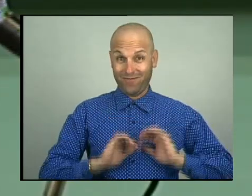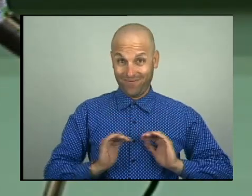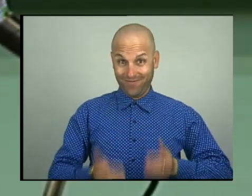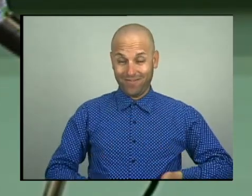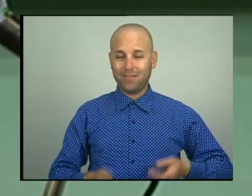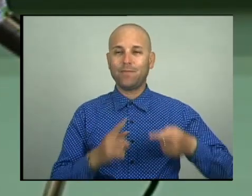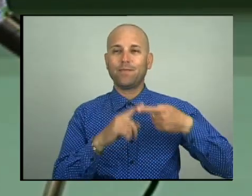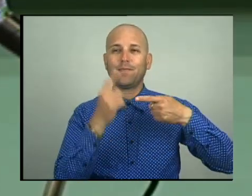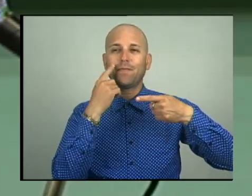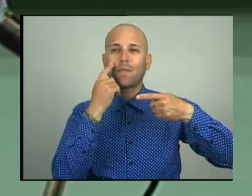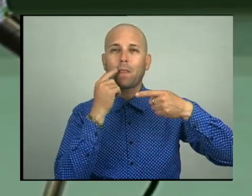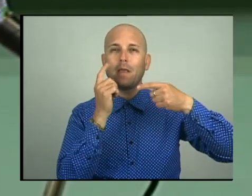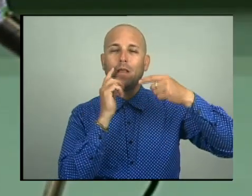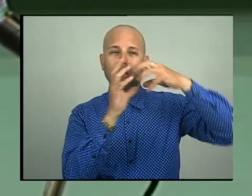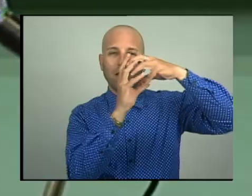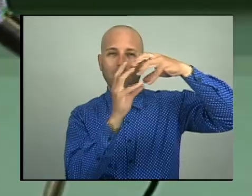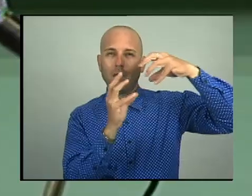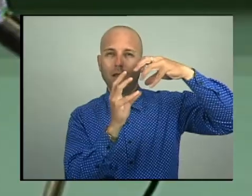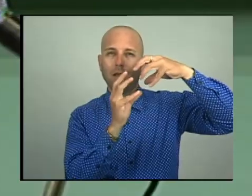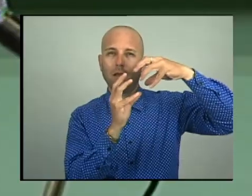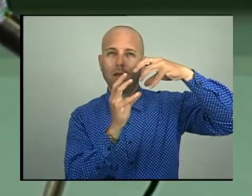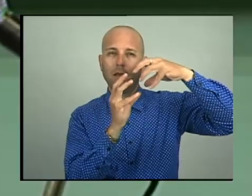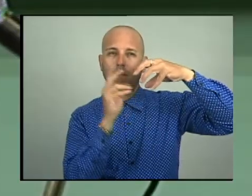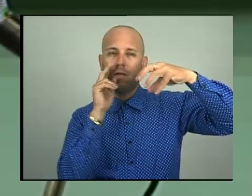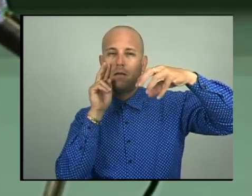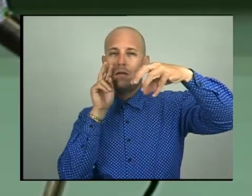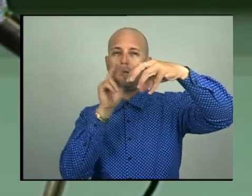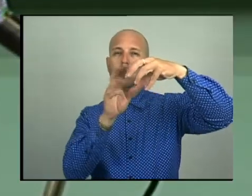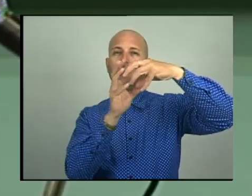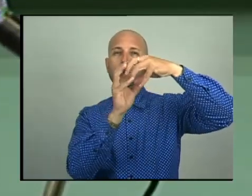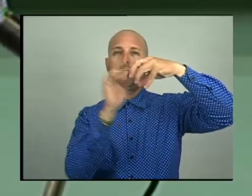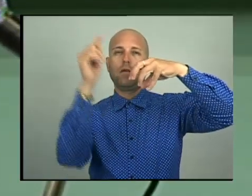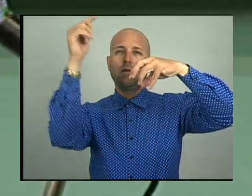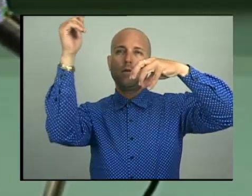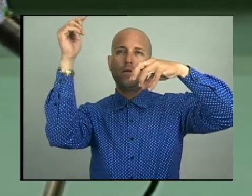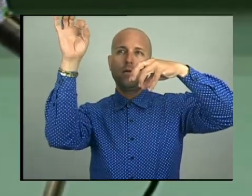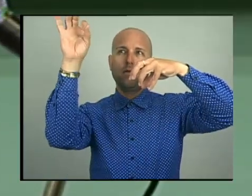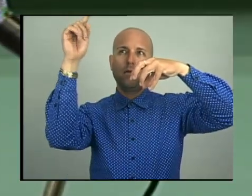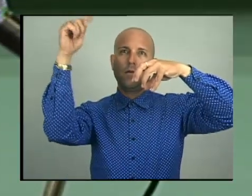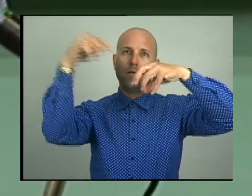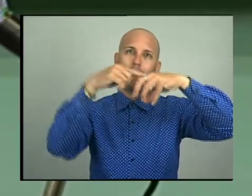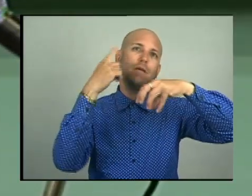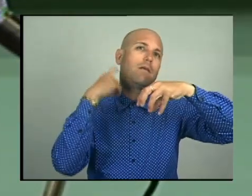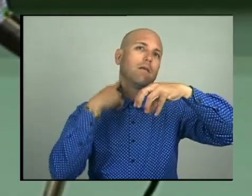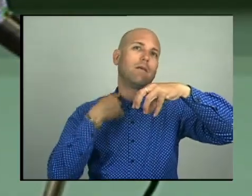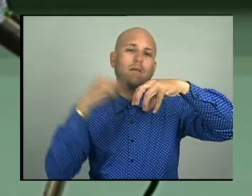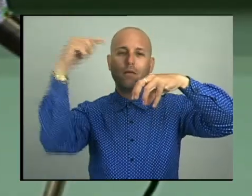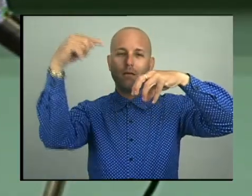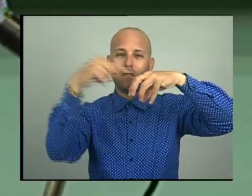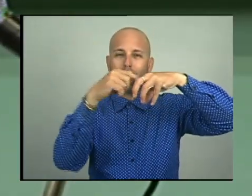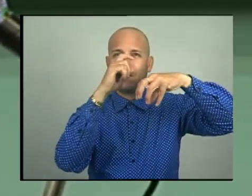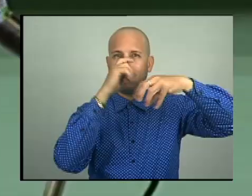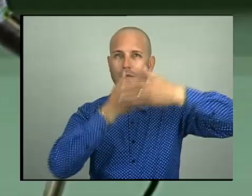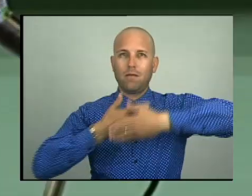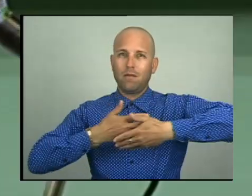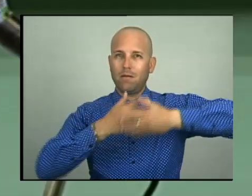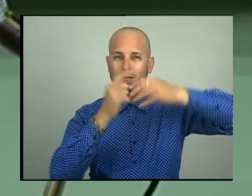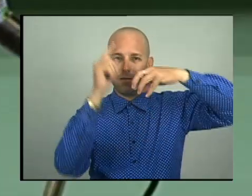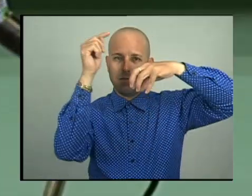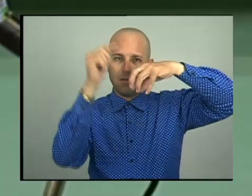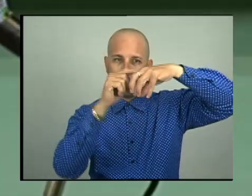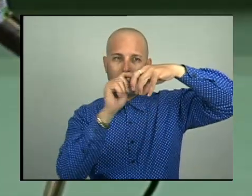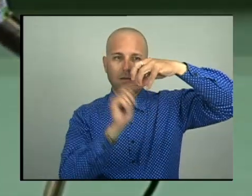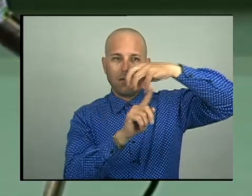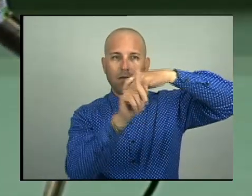eje largo longitudinal, que uno ve, que es una vista angulada, que uno ve la salida de la aorta, entonces ahí se ve el desplazamiento anterior de la aorta, que